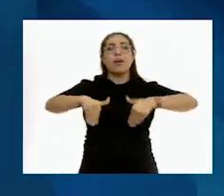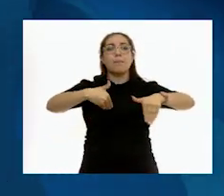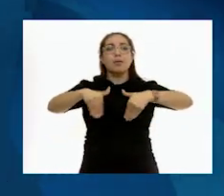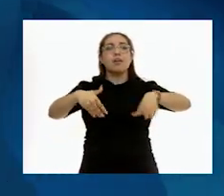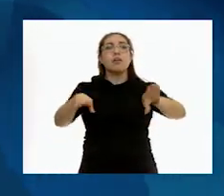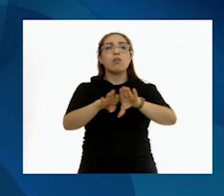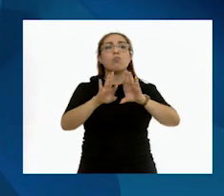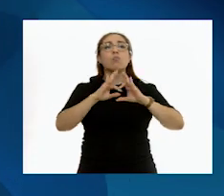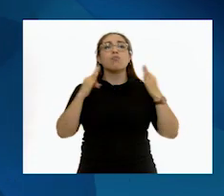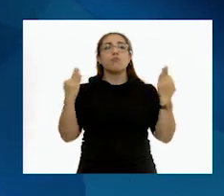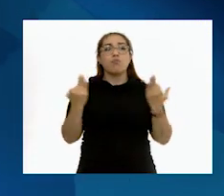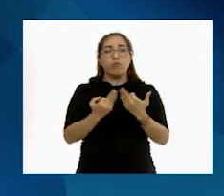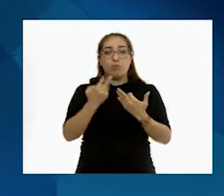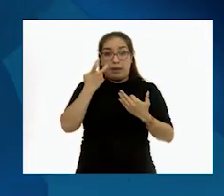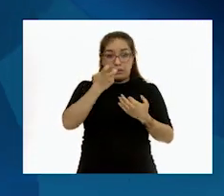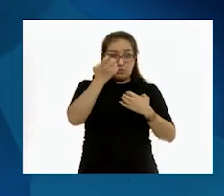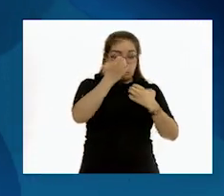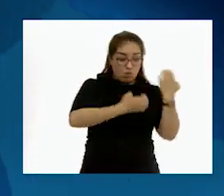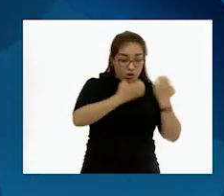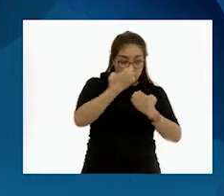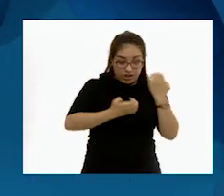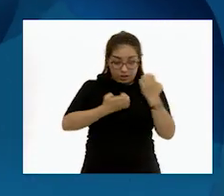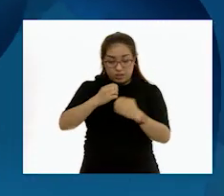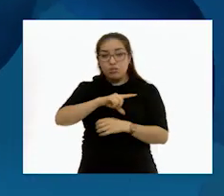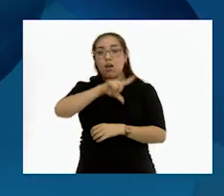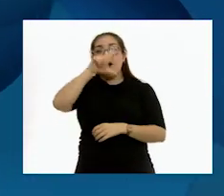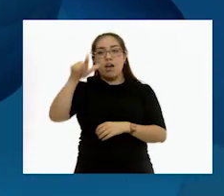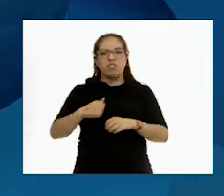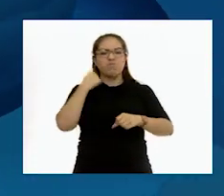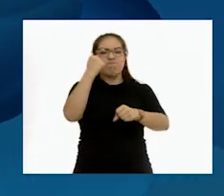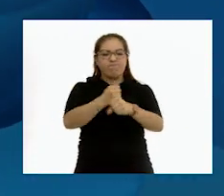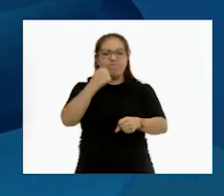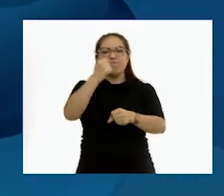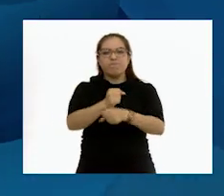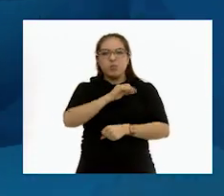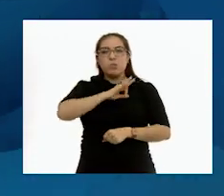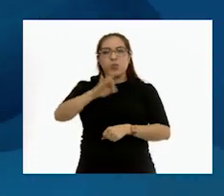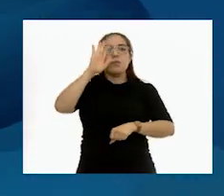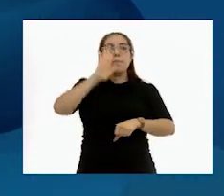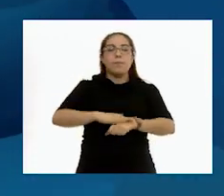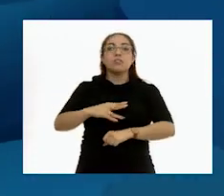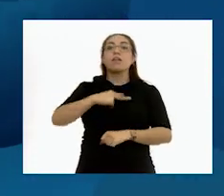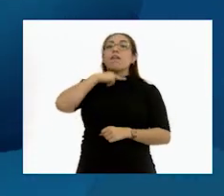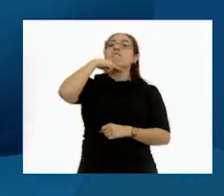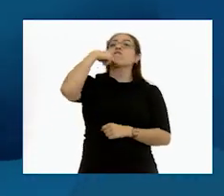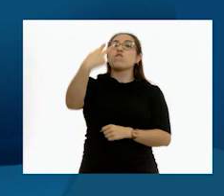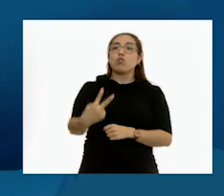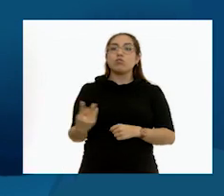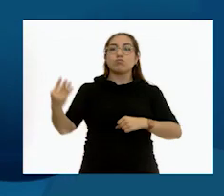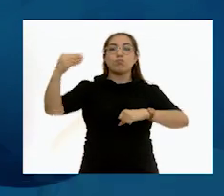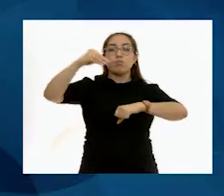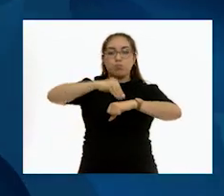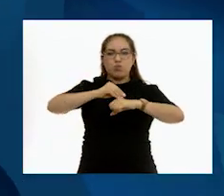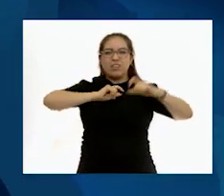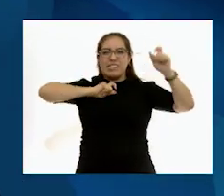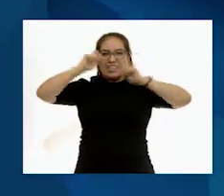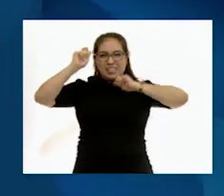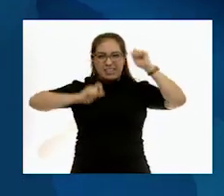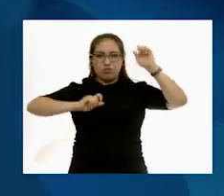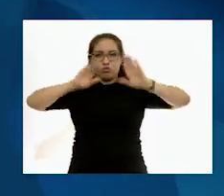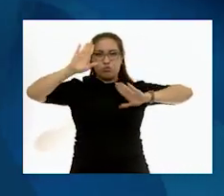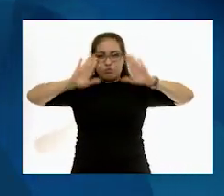partir de estos ejercicios, pueden crear personajes más complejos, agregando voz a los gestos y movimientos